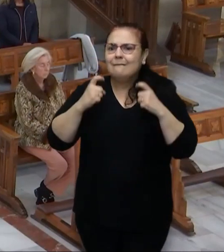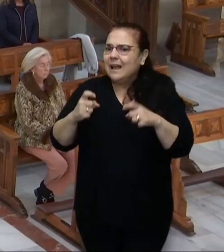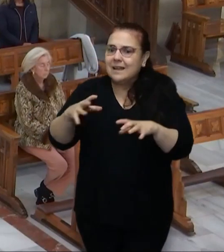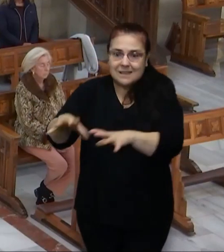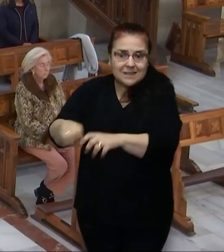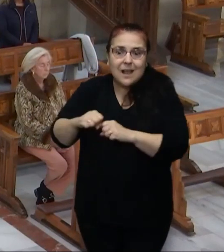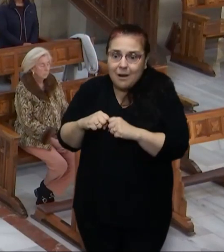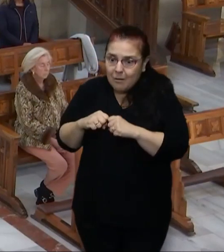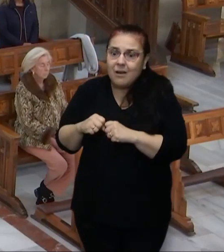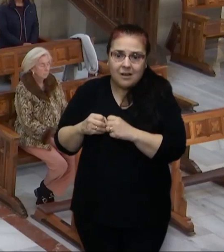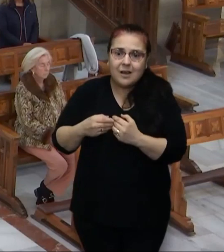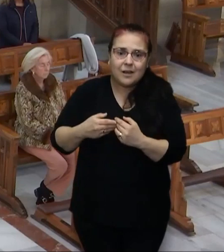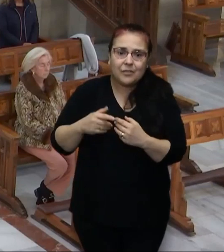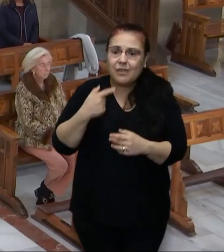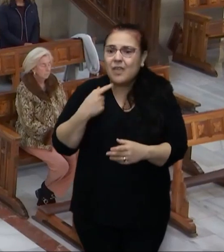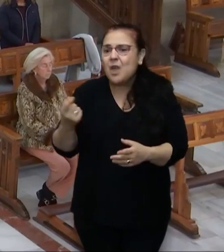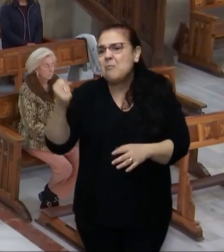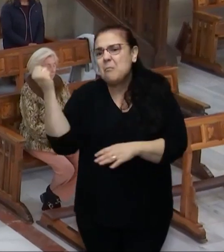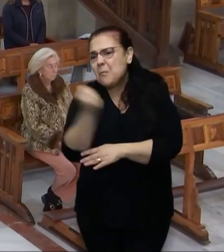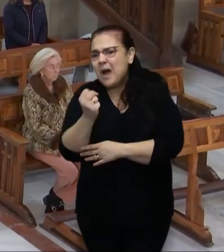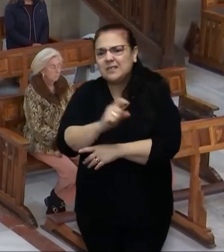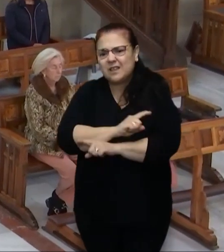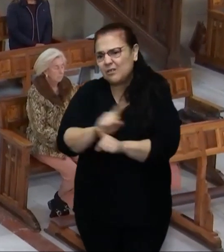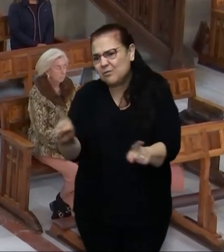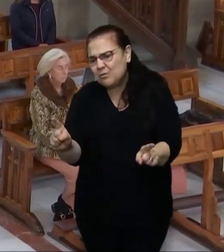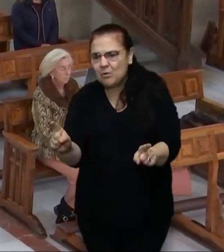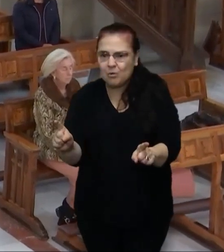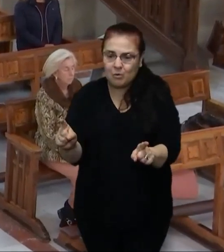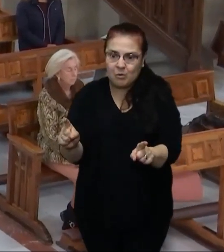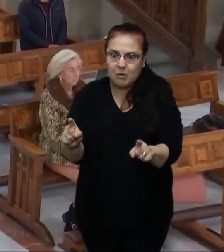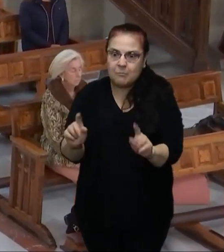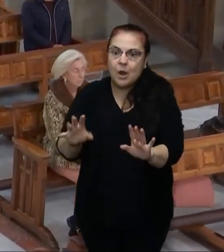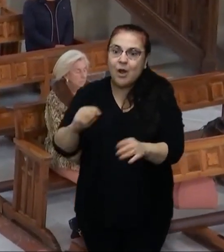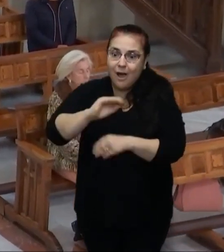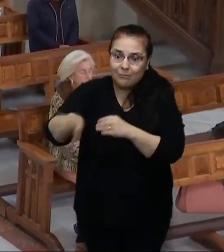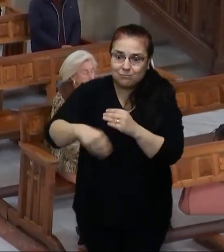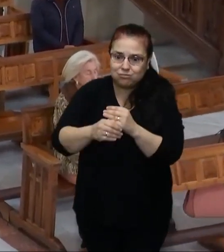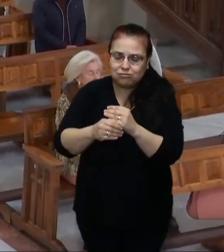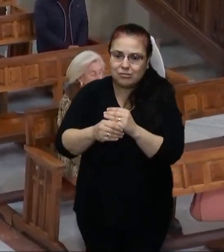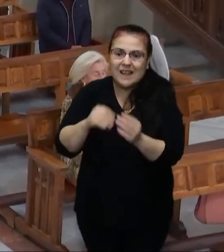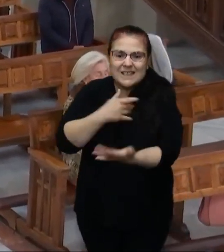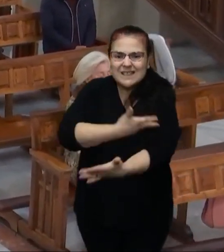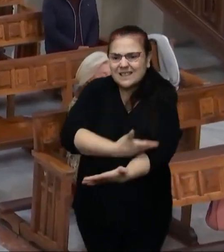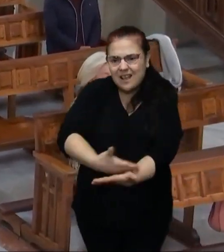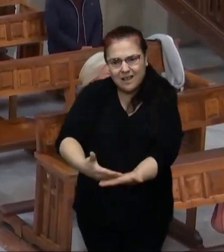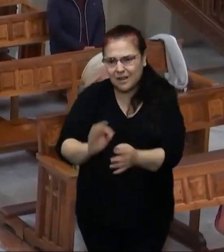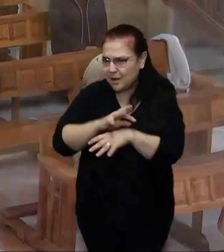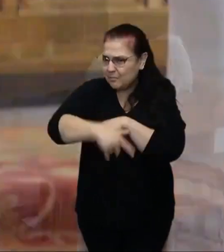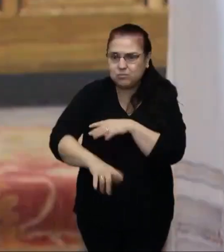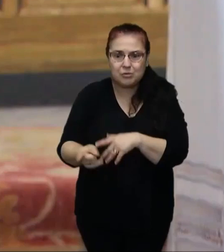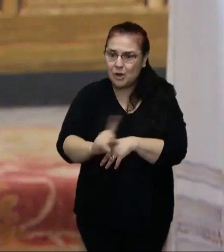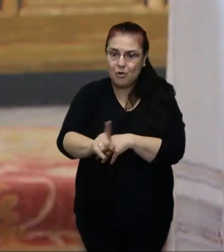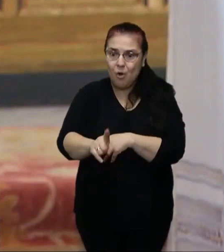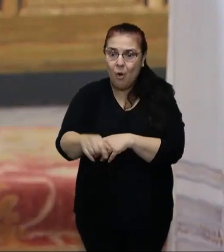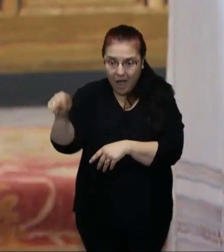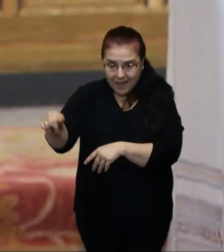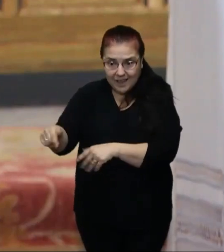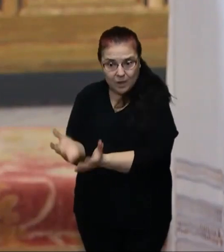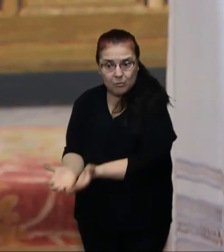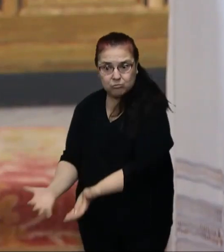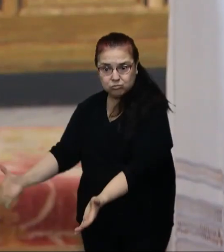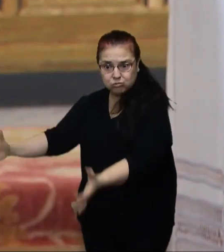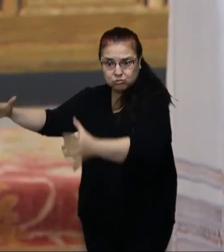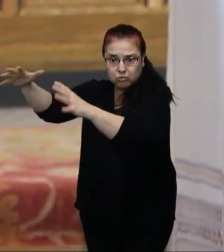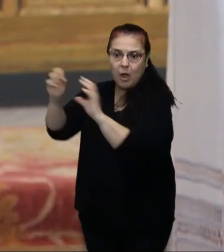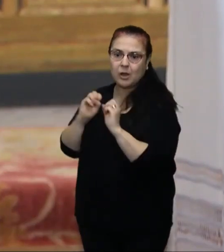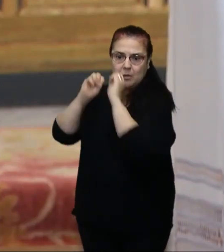dijo: «No le quitemos la vida». Y añadió: «No derraméis sangre, echadlo en este aljibe, aquí,